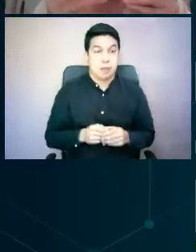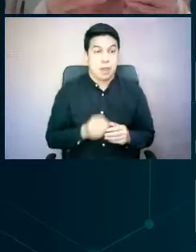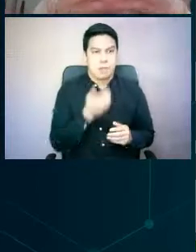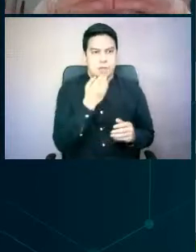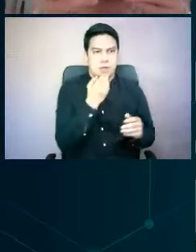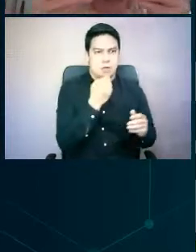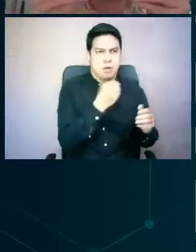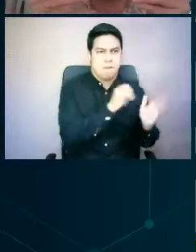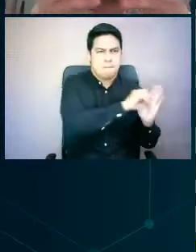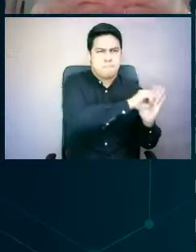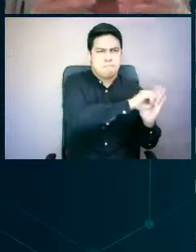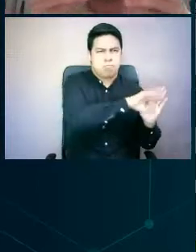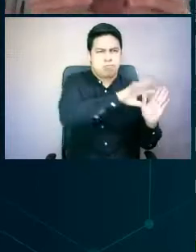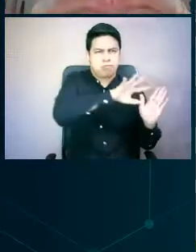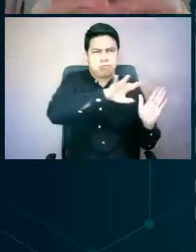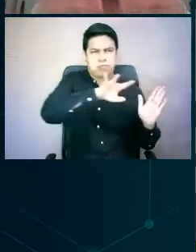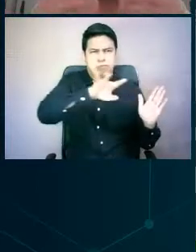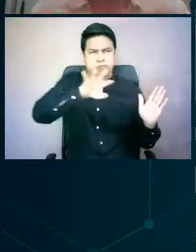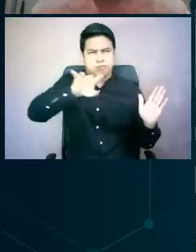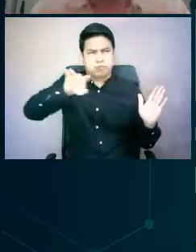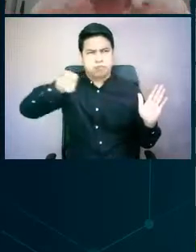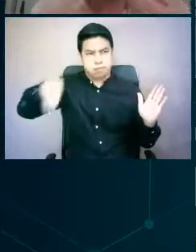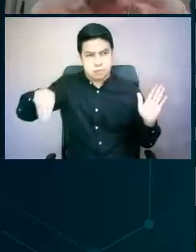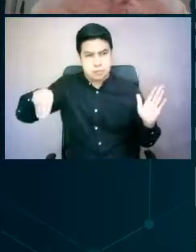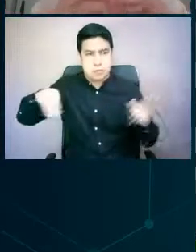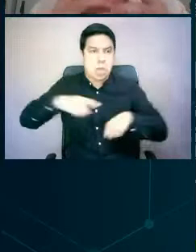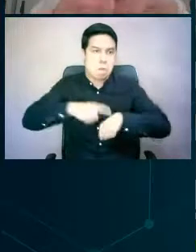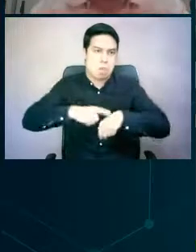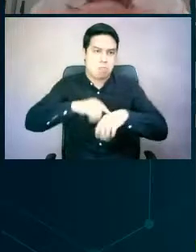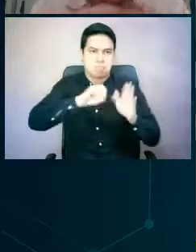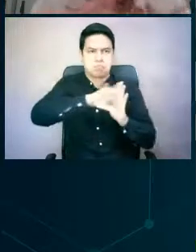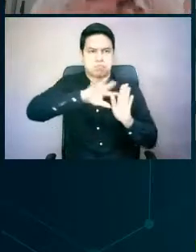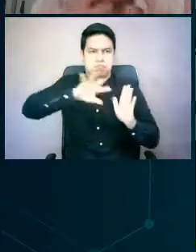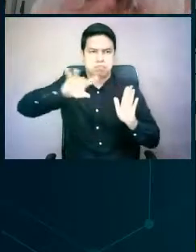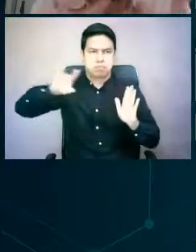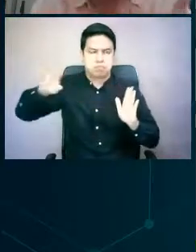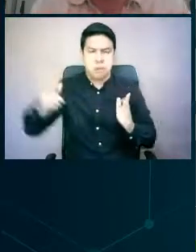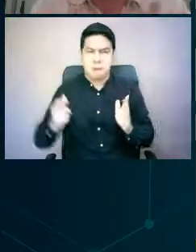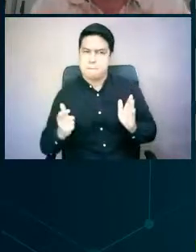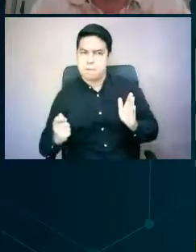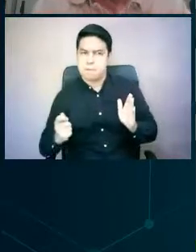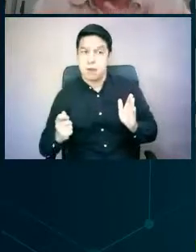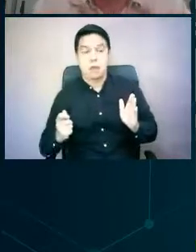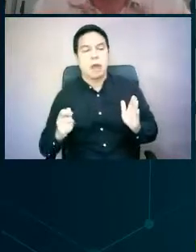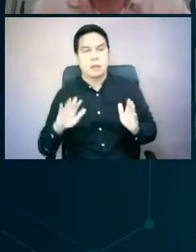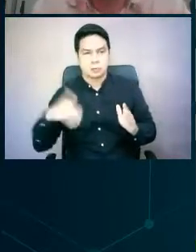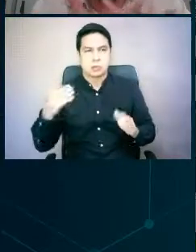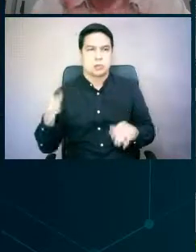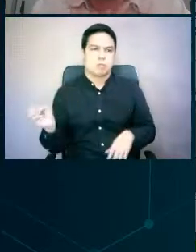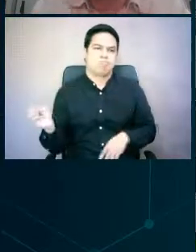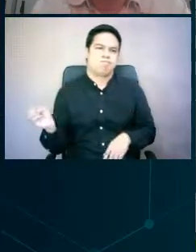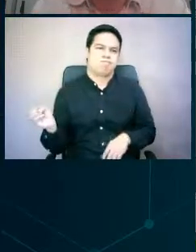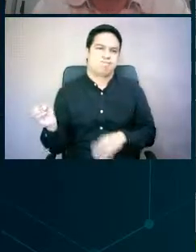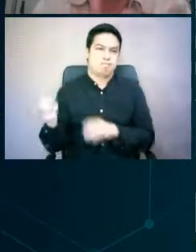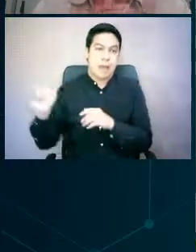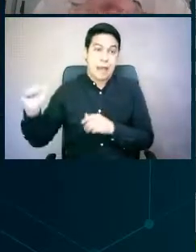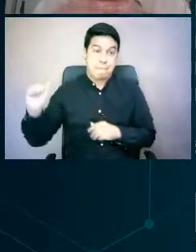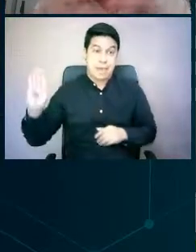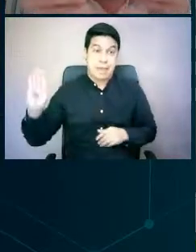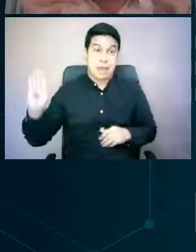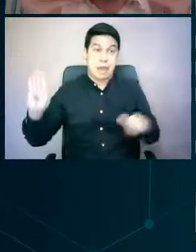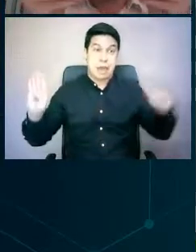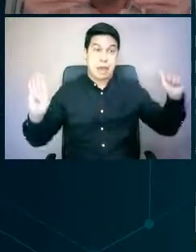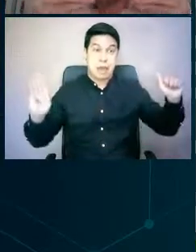regresan, yo digo que el canal es completamente simétrico. Eso es lo que me permite a mí, desde el punto de vista de la protección